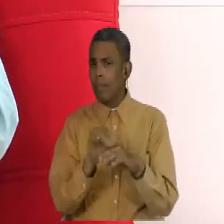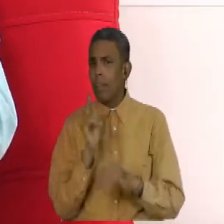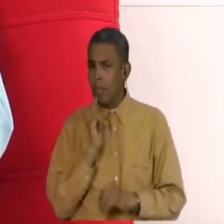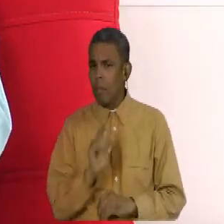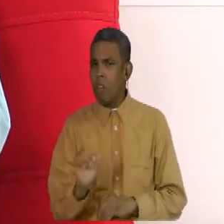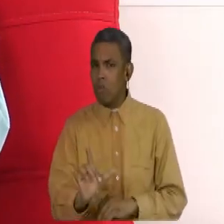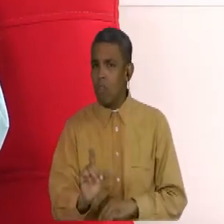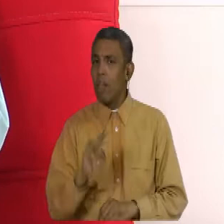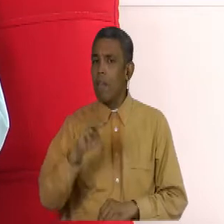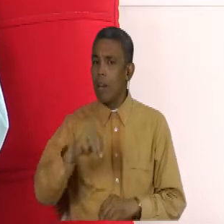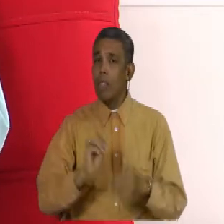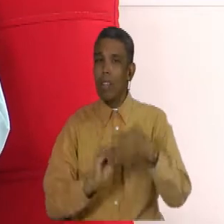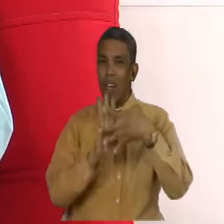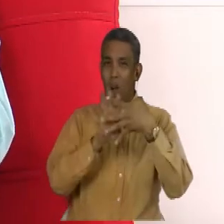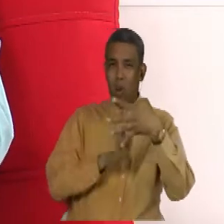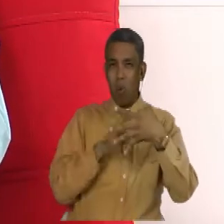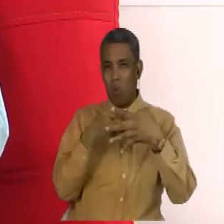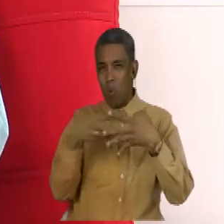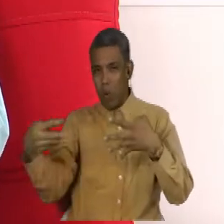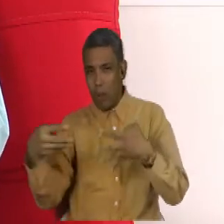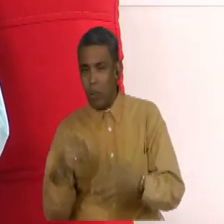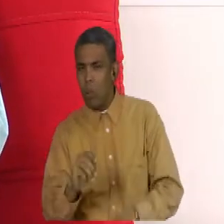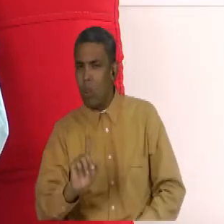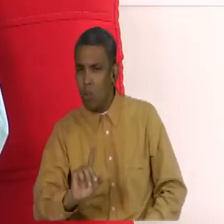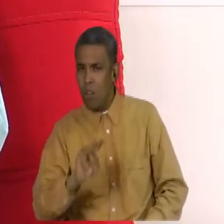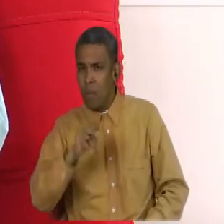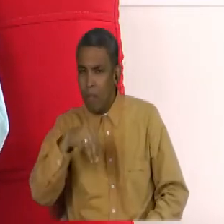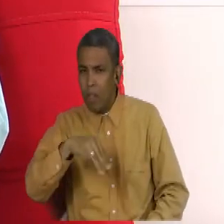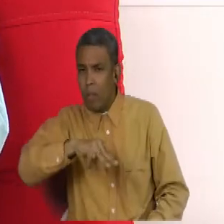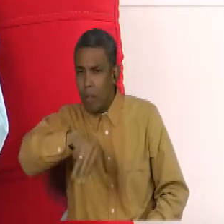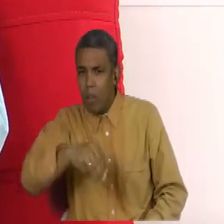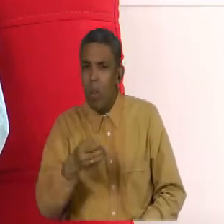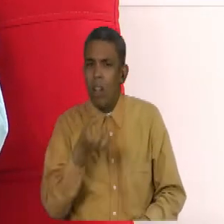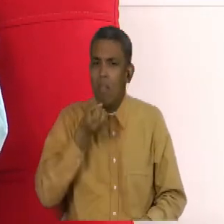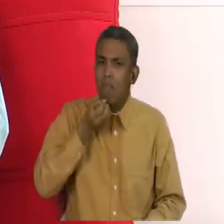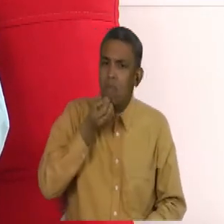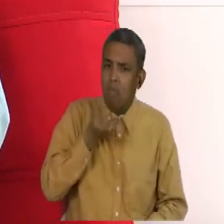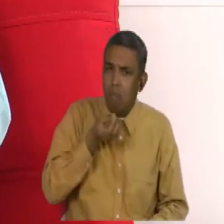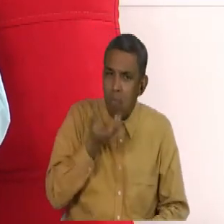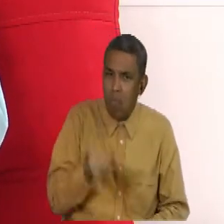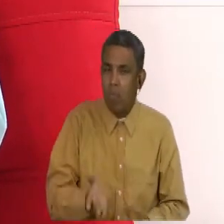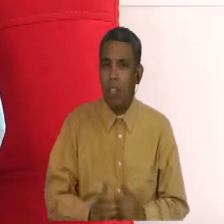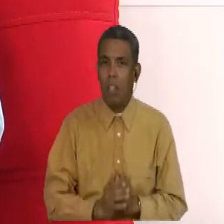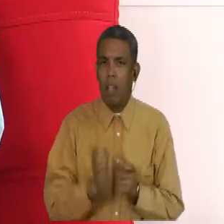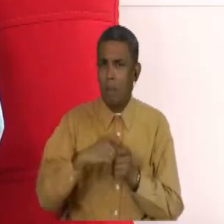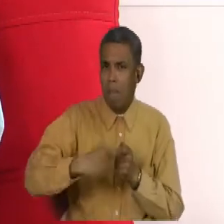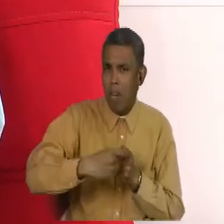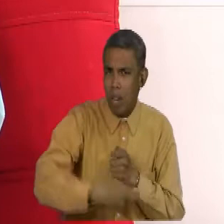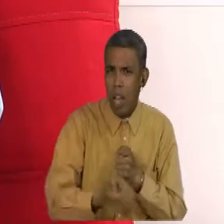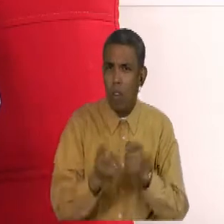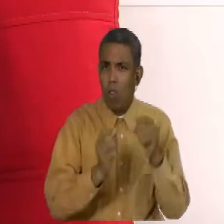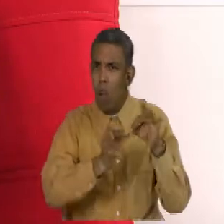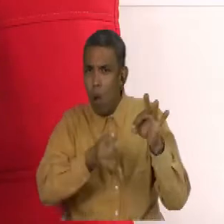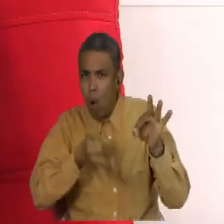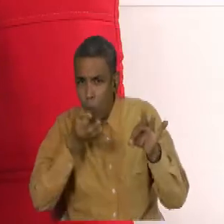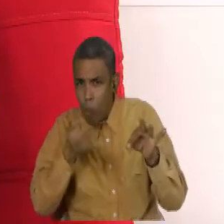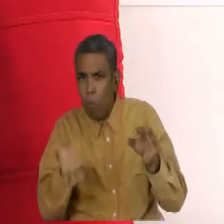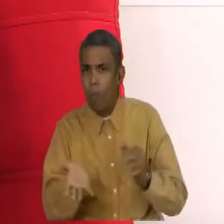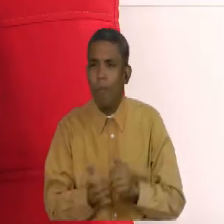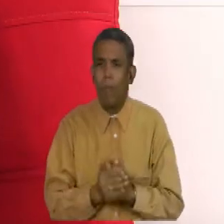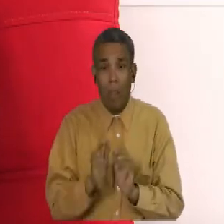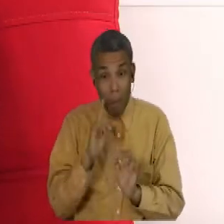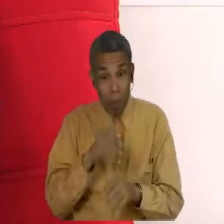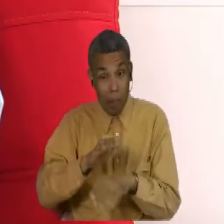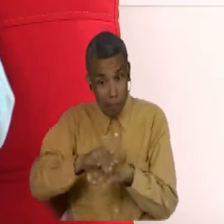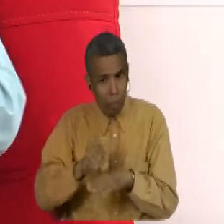sea, irle creando una cultura de unas loncheras saludables, y no esperar que el papá le meta un pan,